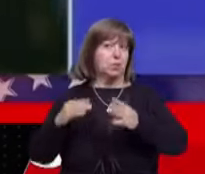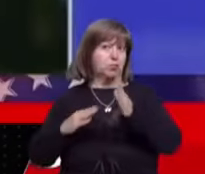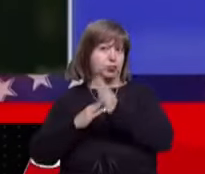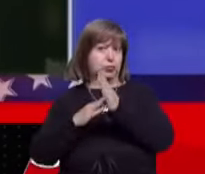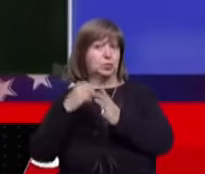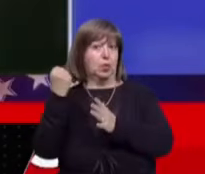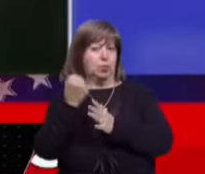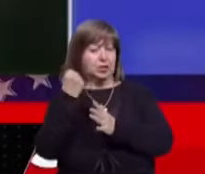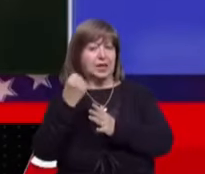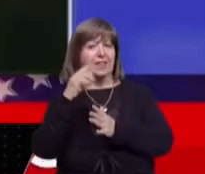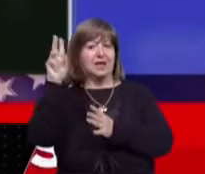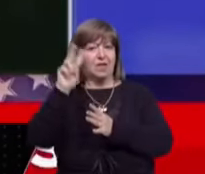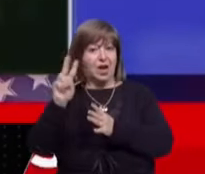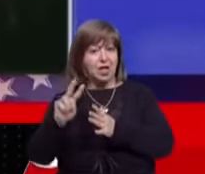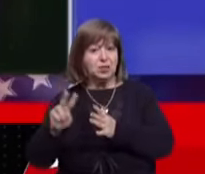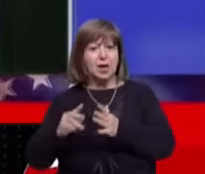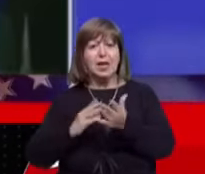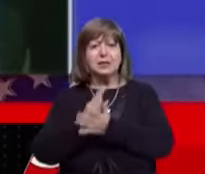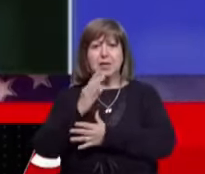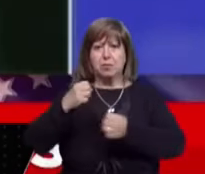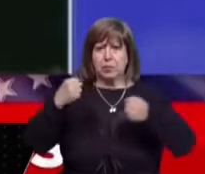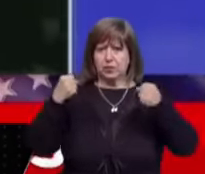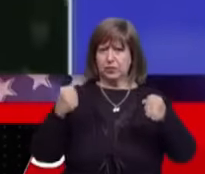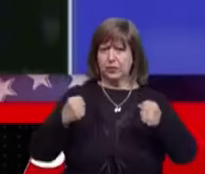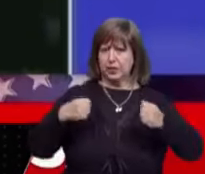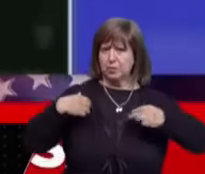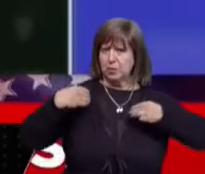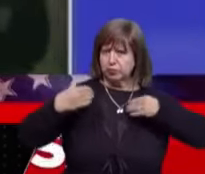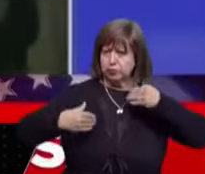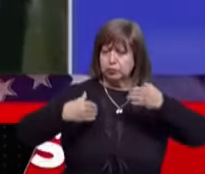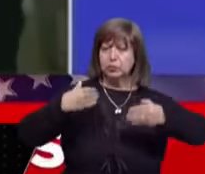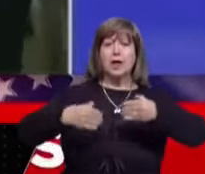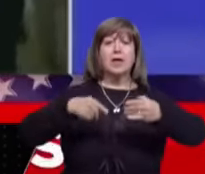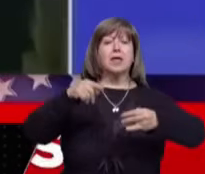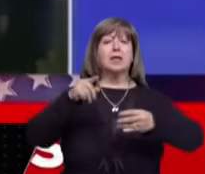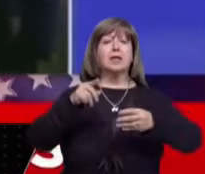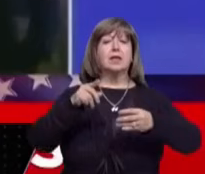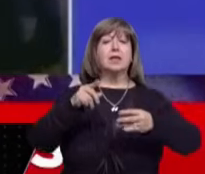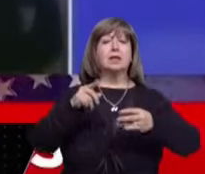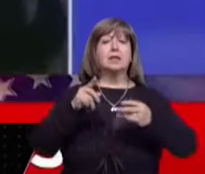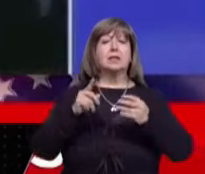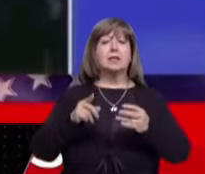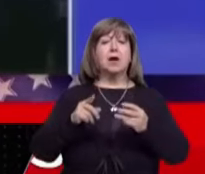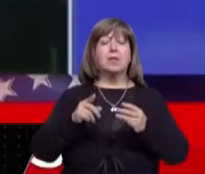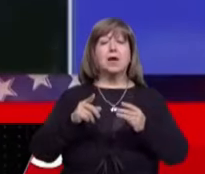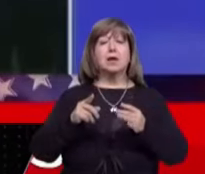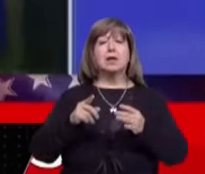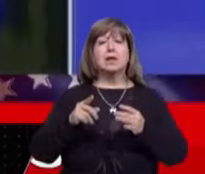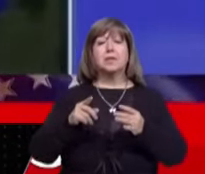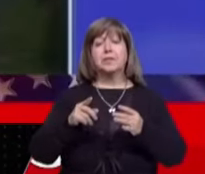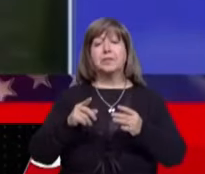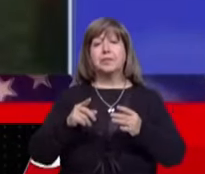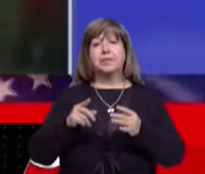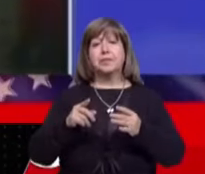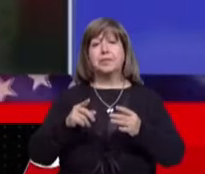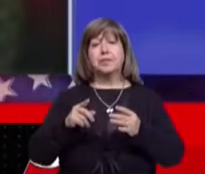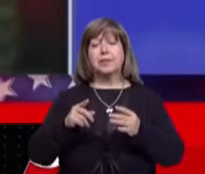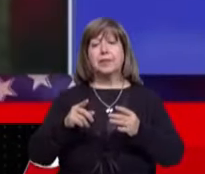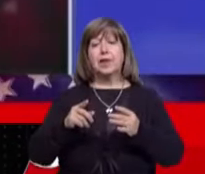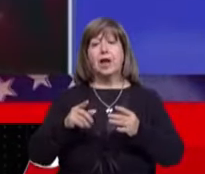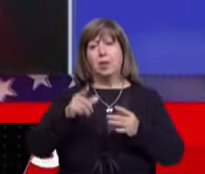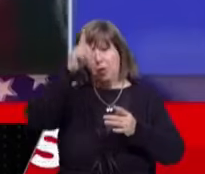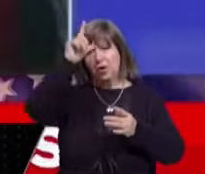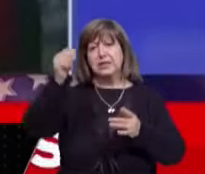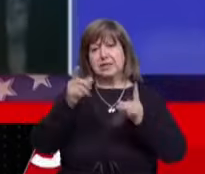Venezuela, siempre firme. Y la fuerza de